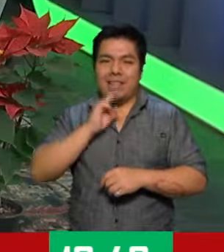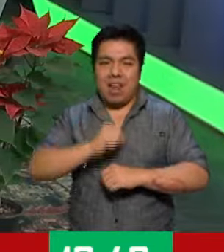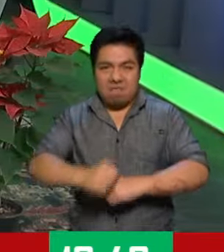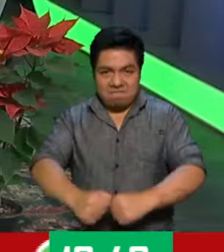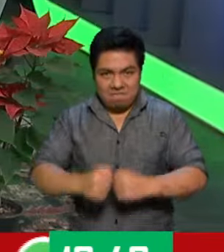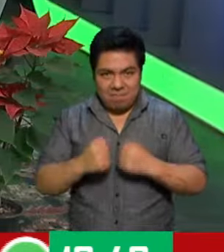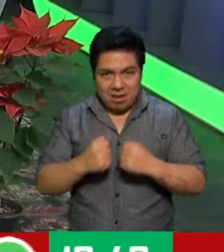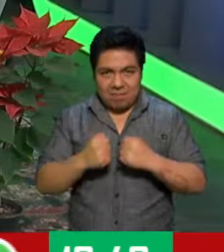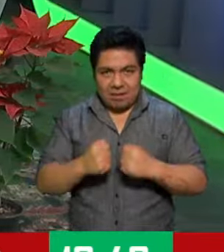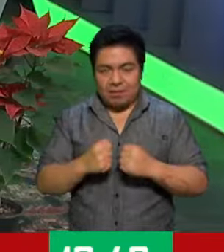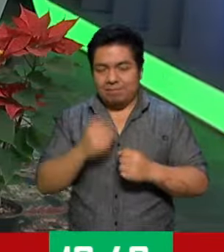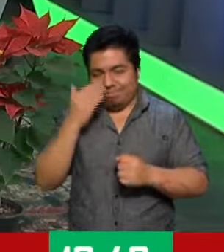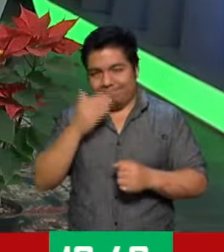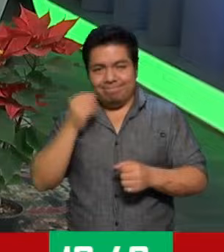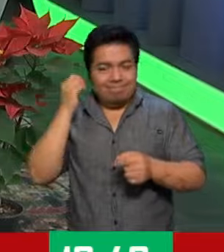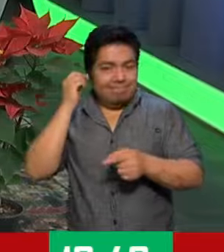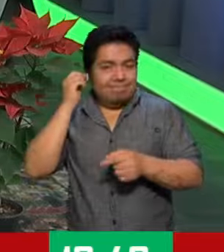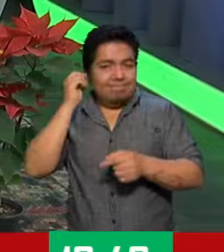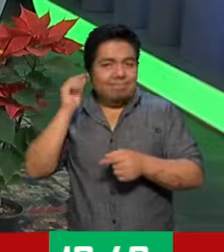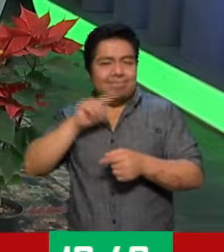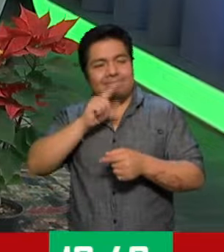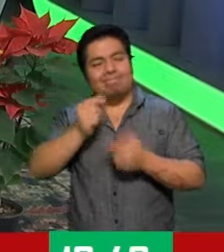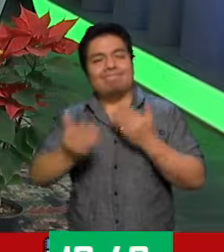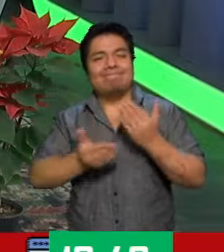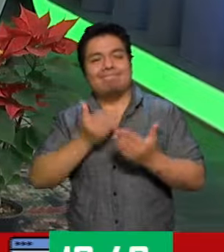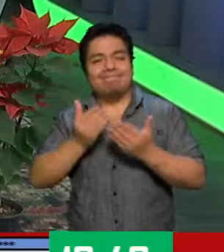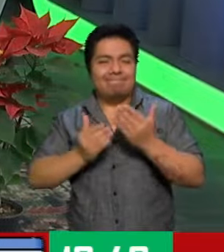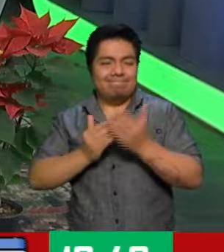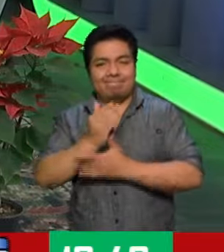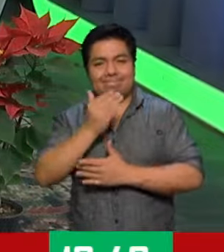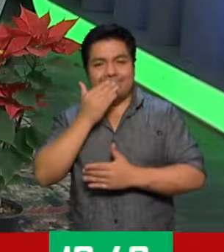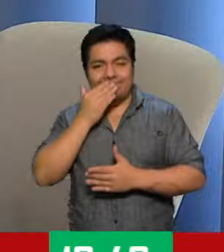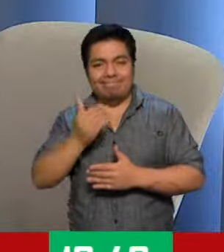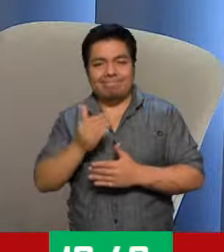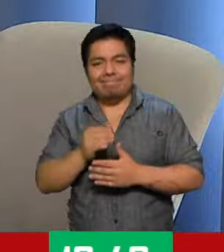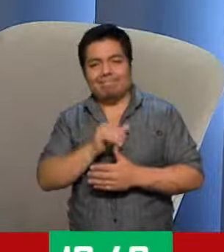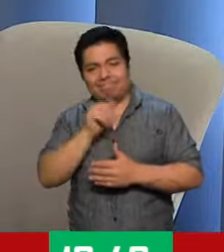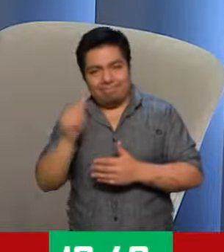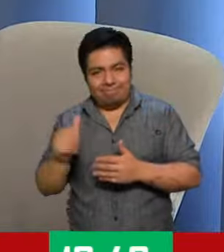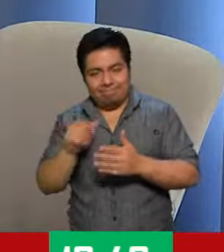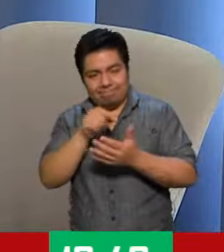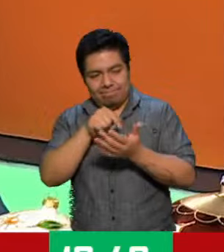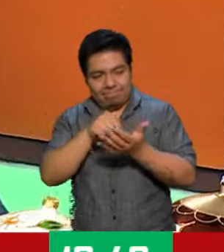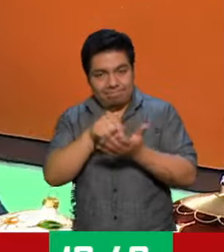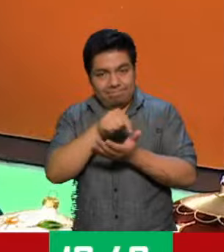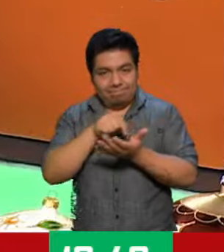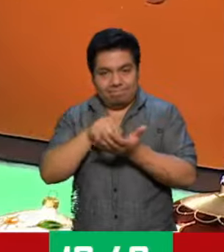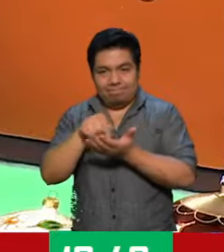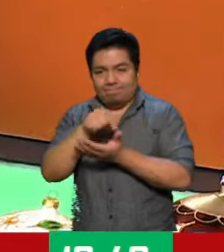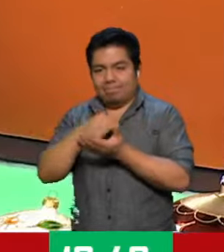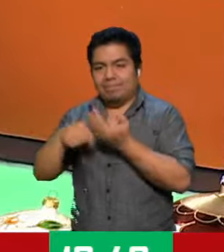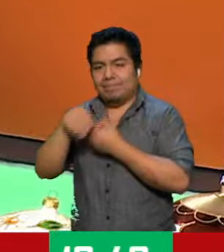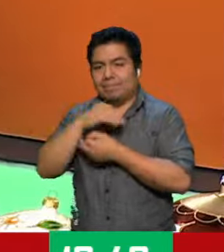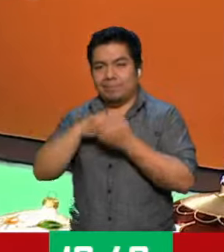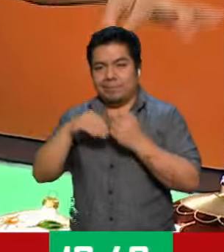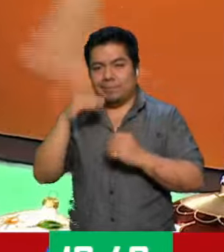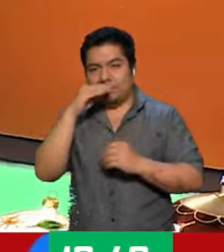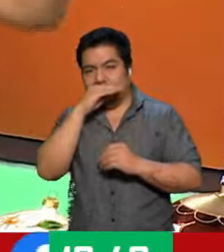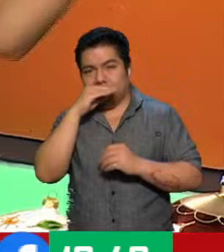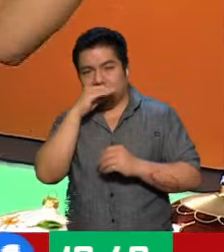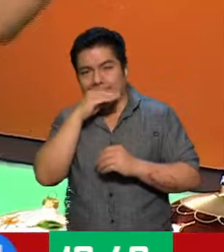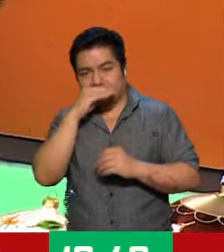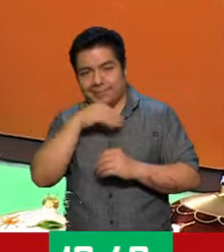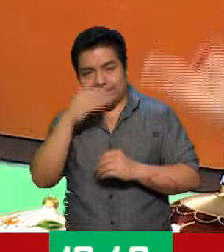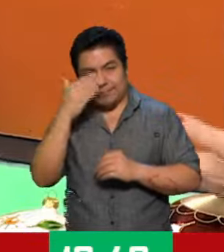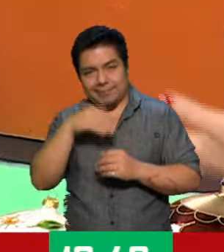bien sabrosos. Y ya, se mete a bailar. Exacto. Pero además hay otras sedes. ¿Y sabes qué es lo mejor? Todo es gratuito. Eso está mucho mejor. Todo